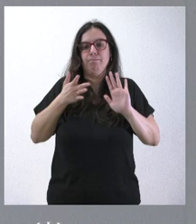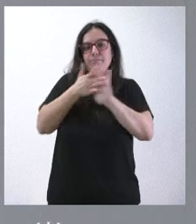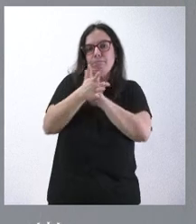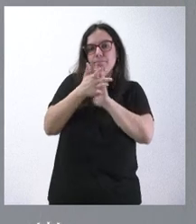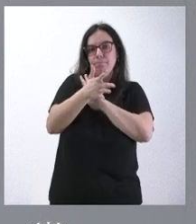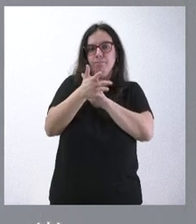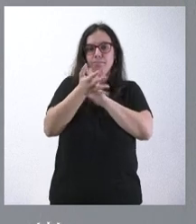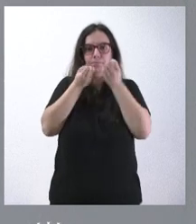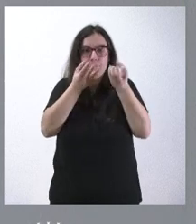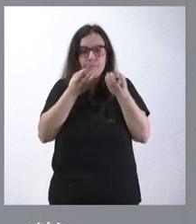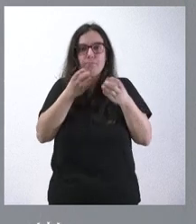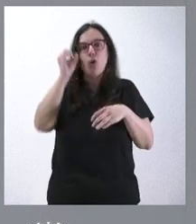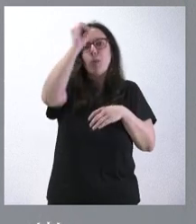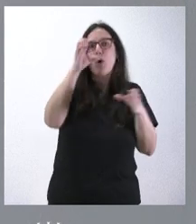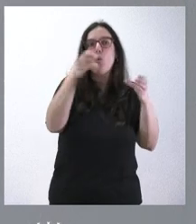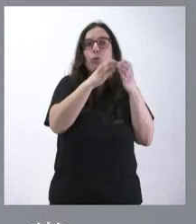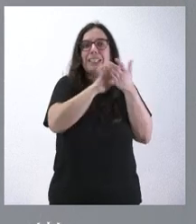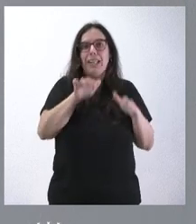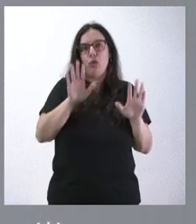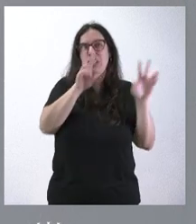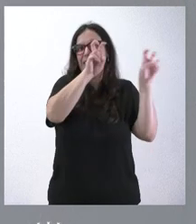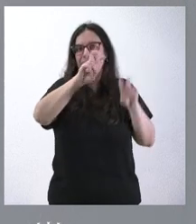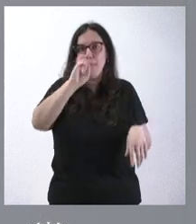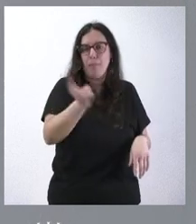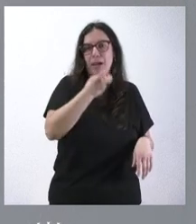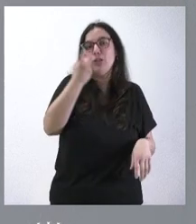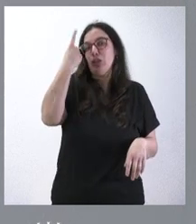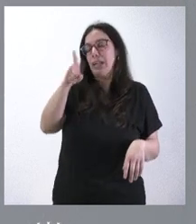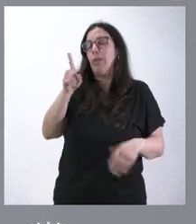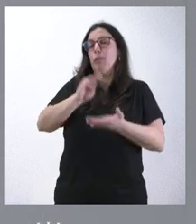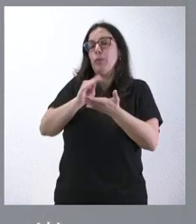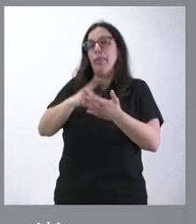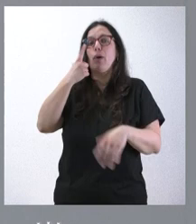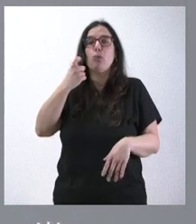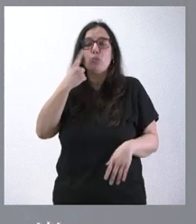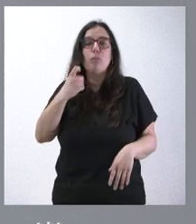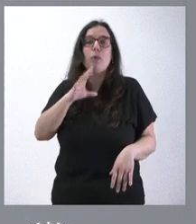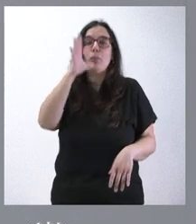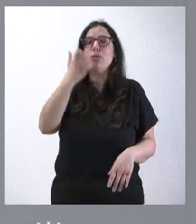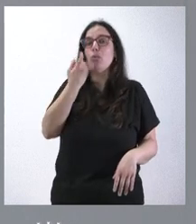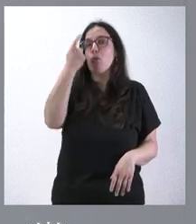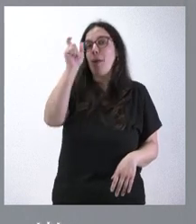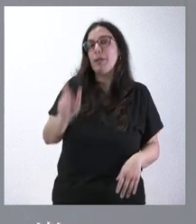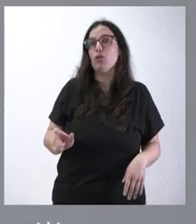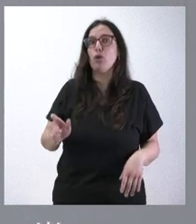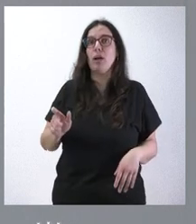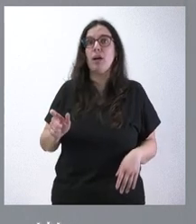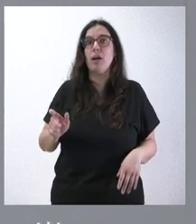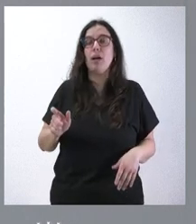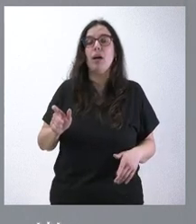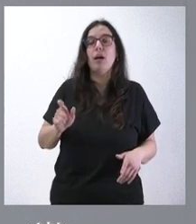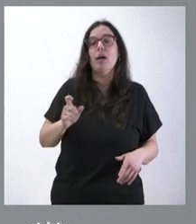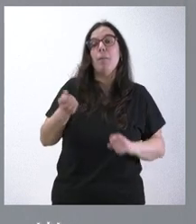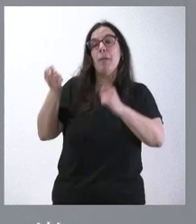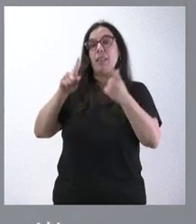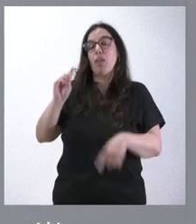la de la junta de castill sobre los temas ya sé que a veces estamos muy acostumbrados que cuando a alguien en un sitio parecido se le pregunta por